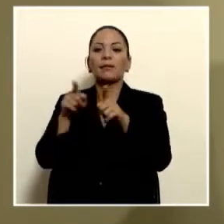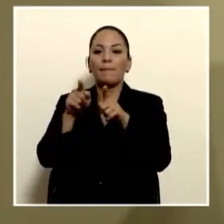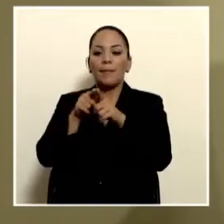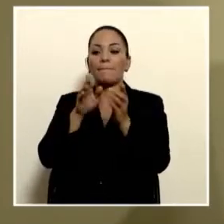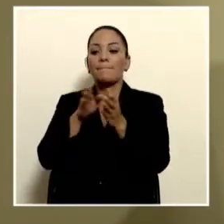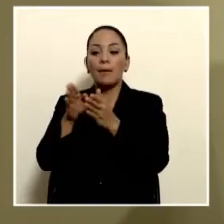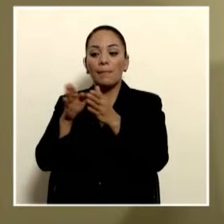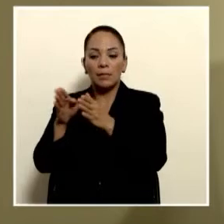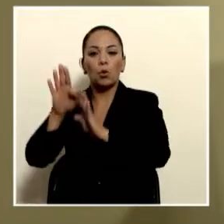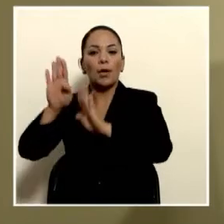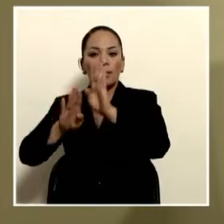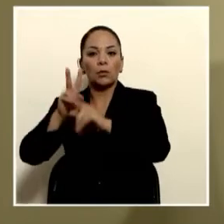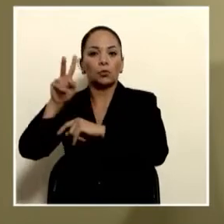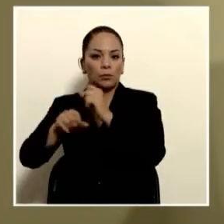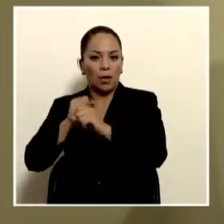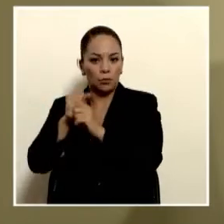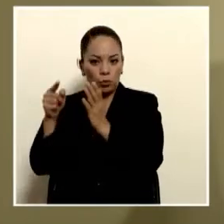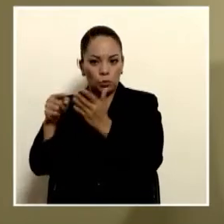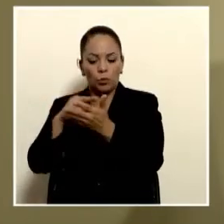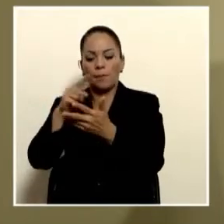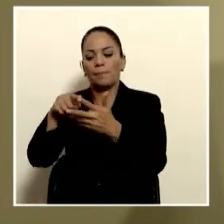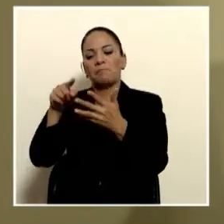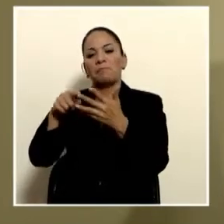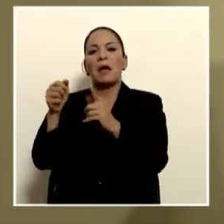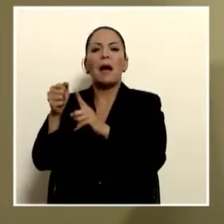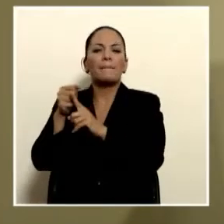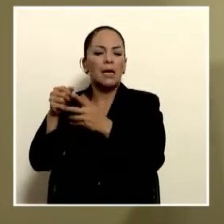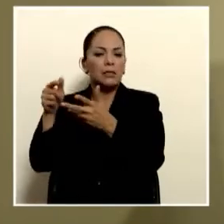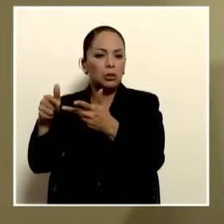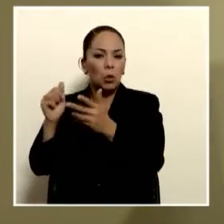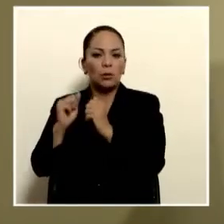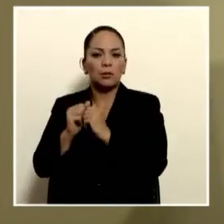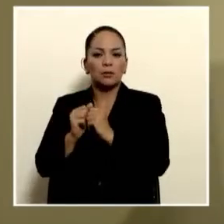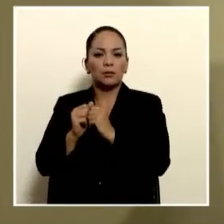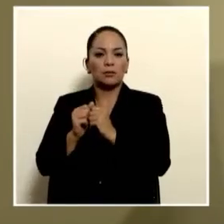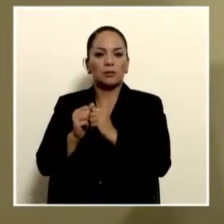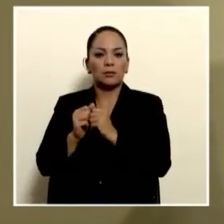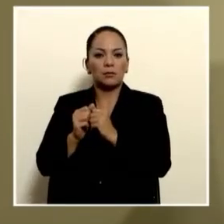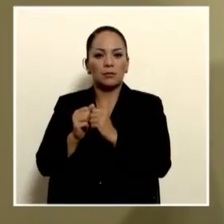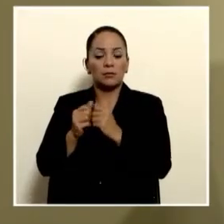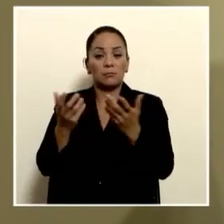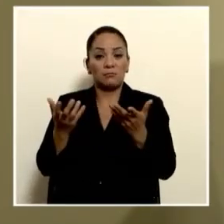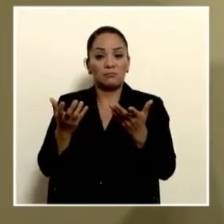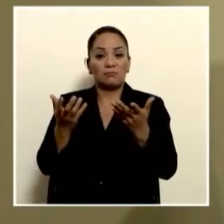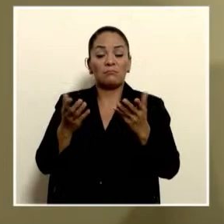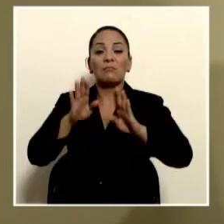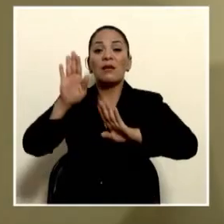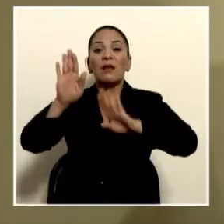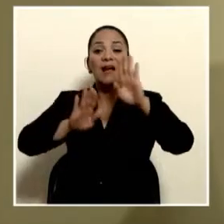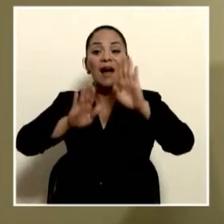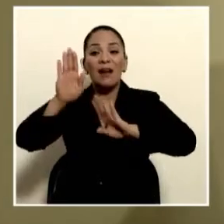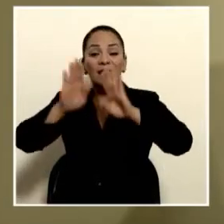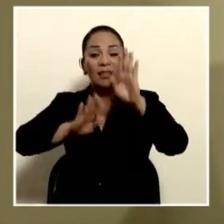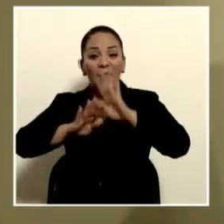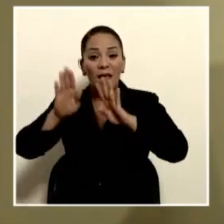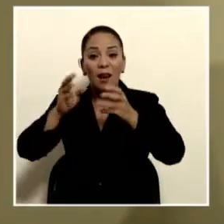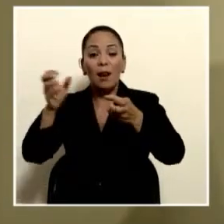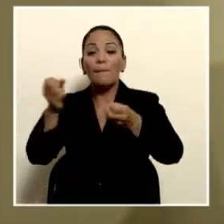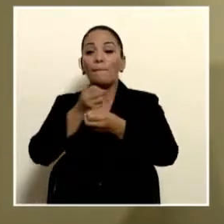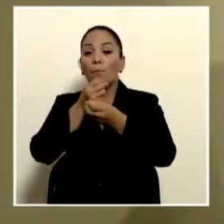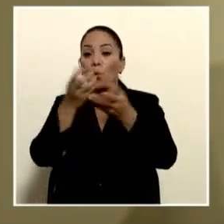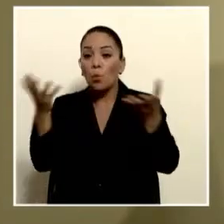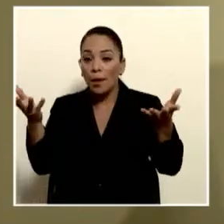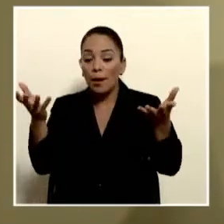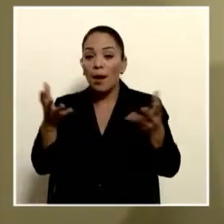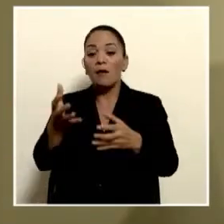2 años, más las apelaciones. El cartel se publica,